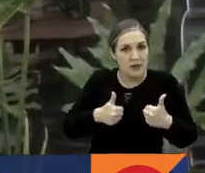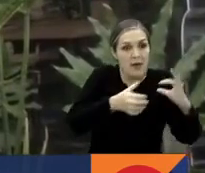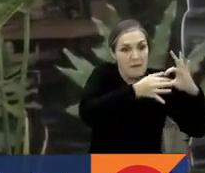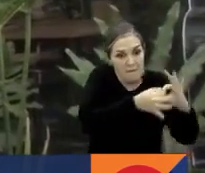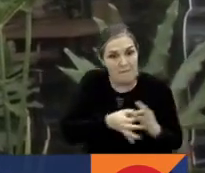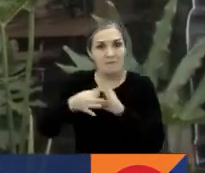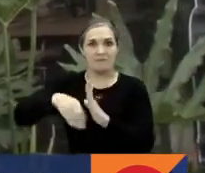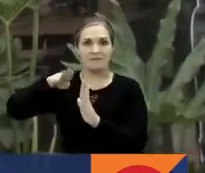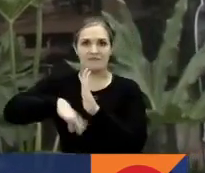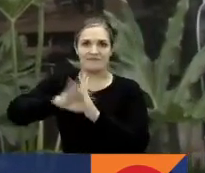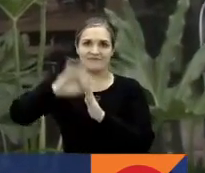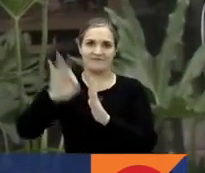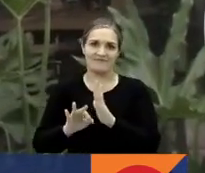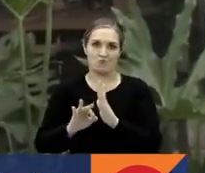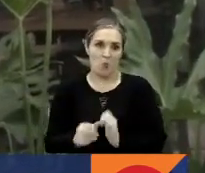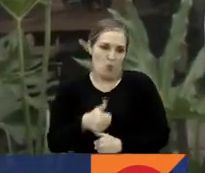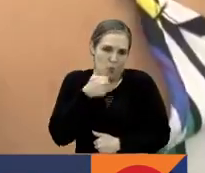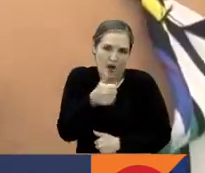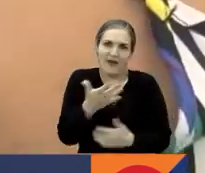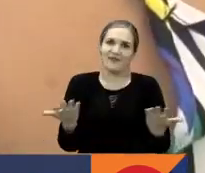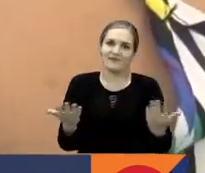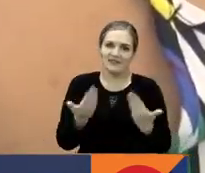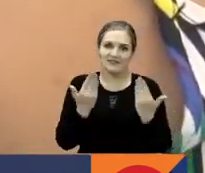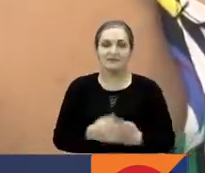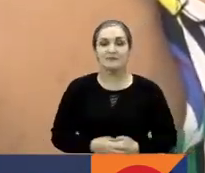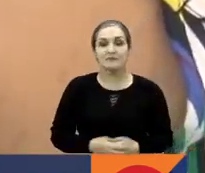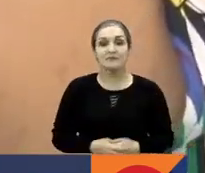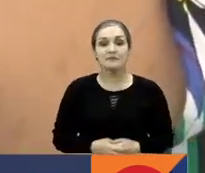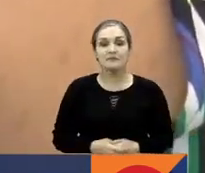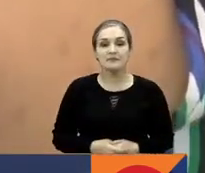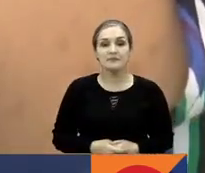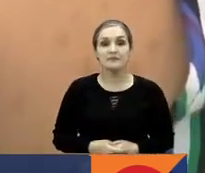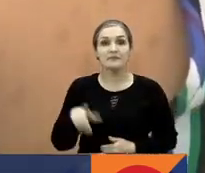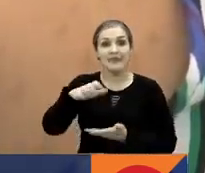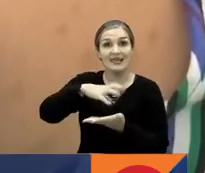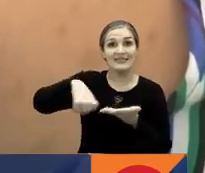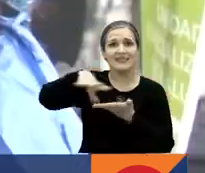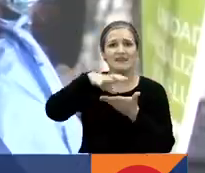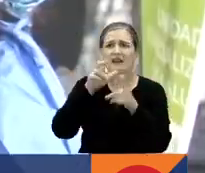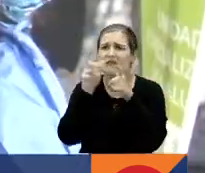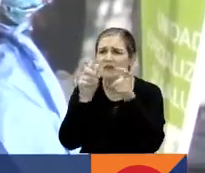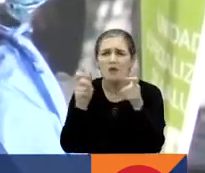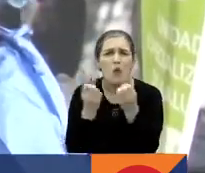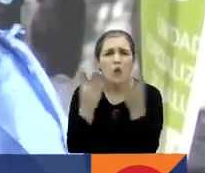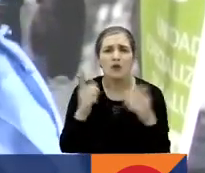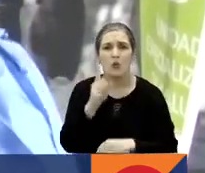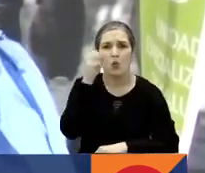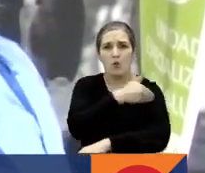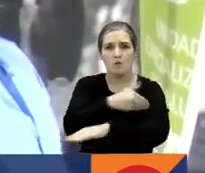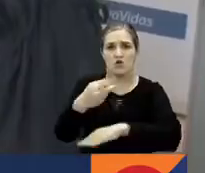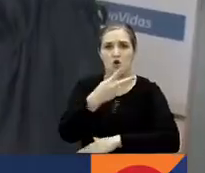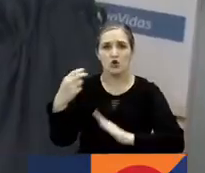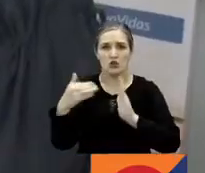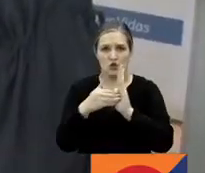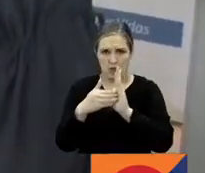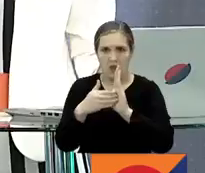con Fenalco, entonces súper bueno por esa parte. En Santander se han aplicado más de 1.200.000 dosis de la